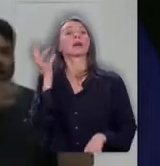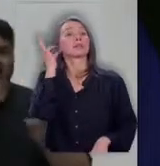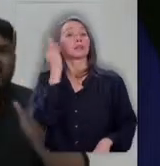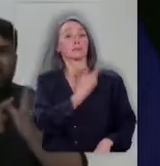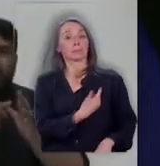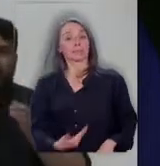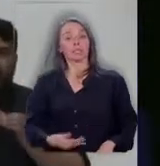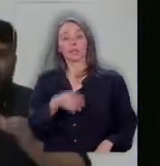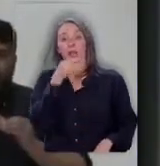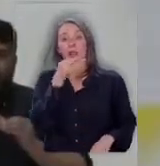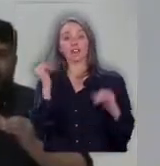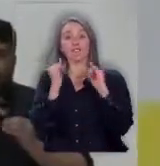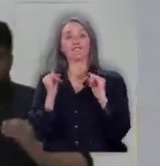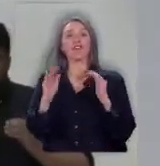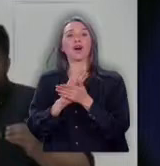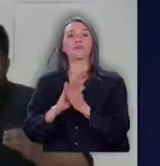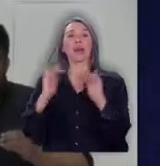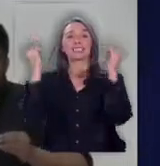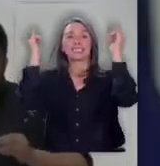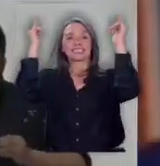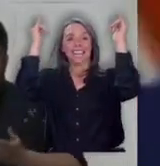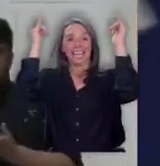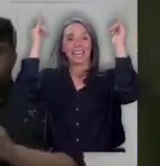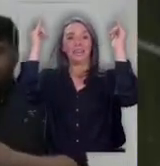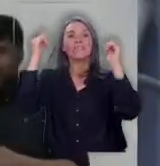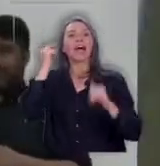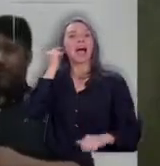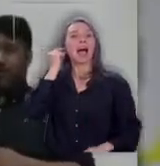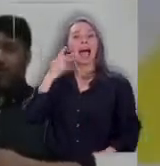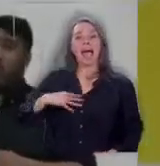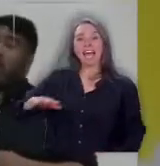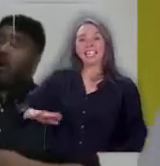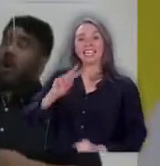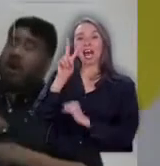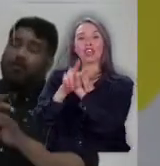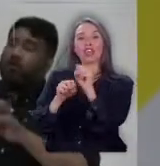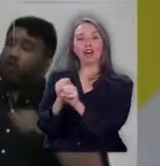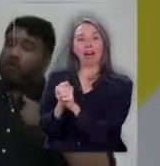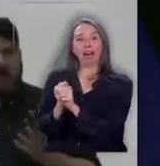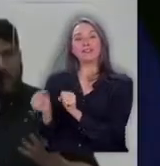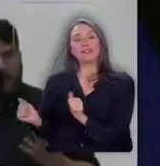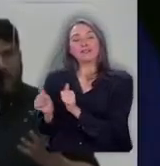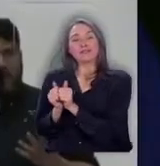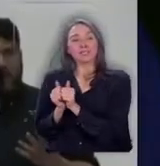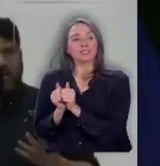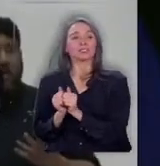una particular forma de celebrar a la que se unió su pequeña hija de dos años